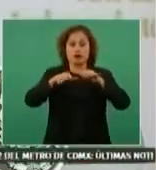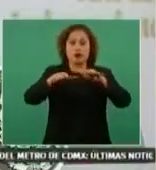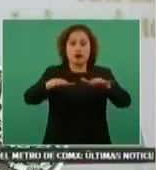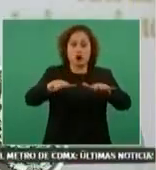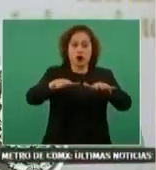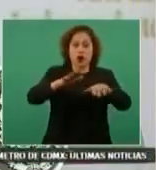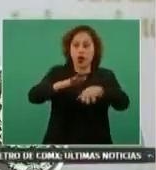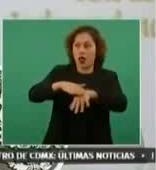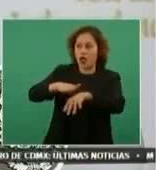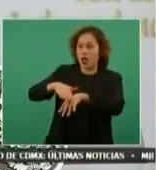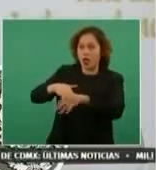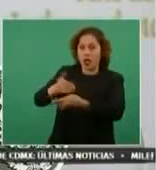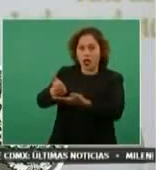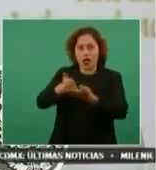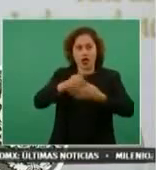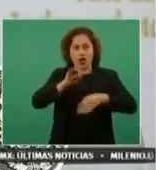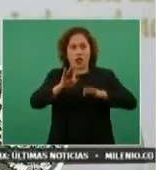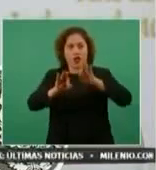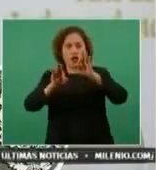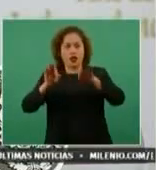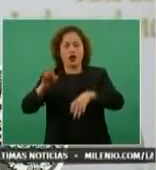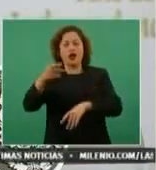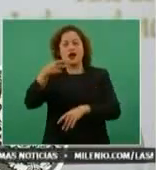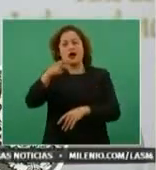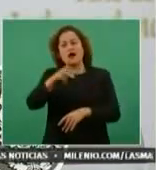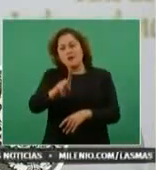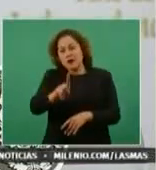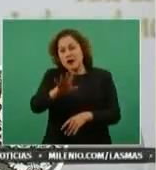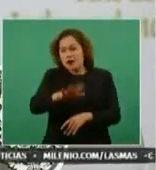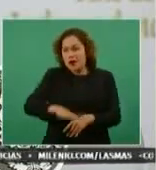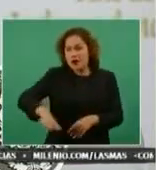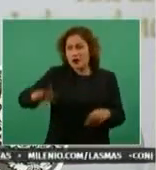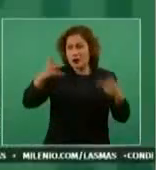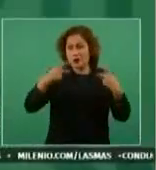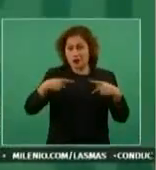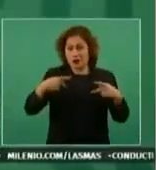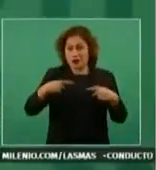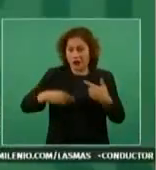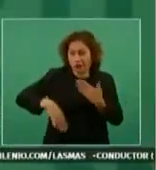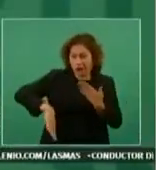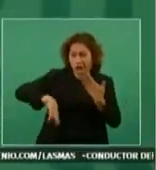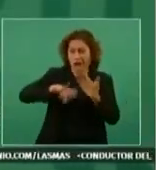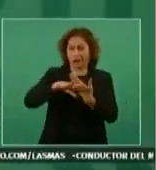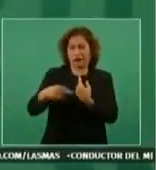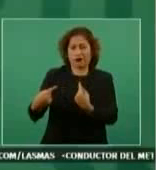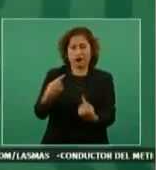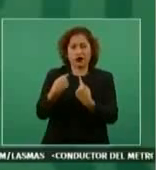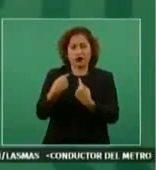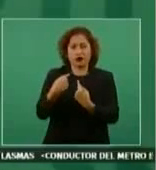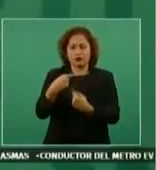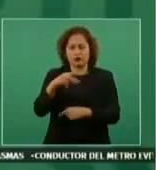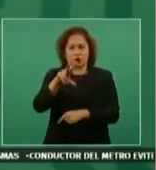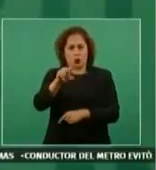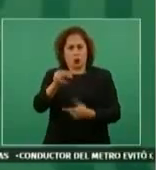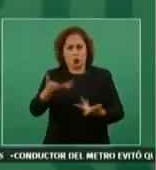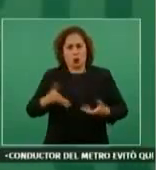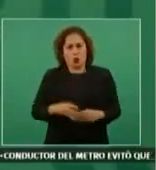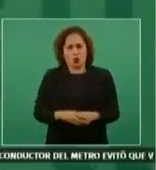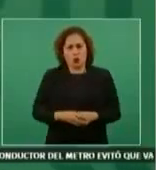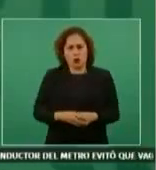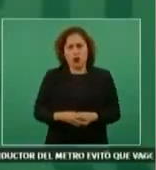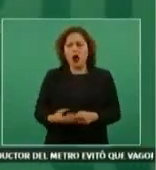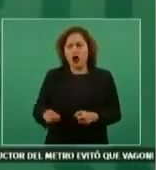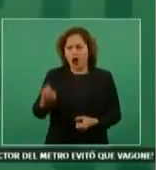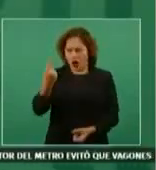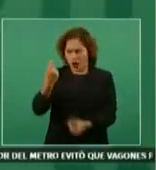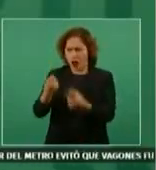No nos estés tentando. Bueno, el presidente aseguró que los opositores están desesperados, pues no levanta su movimiento reaccionario. Pues que les den Viagra.